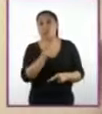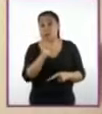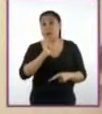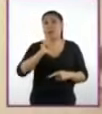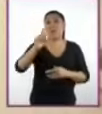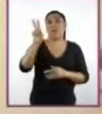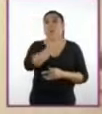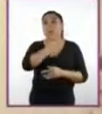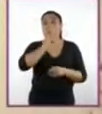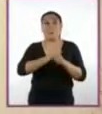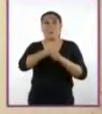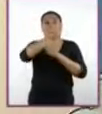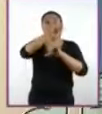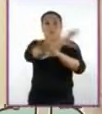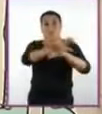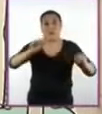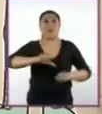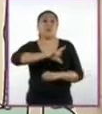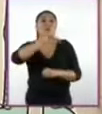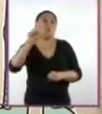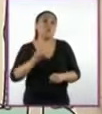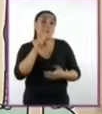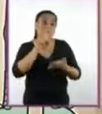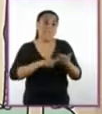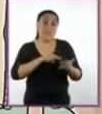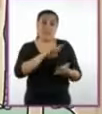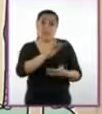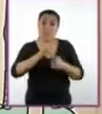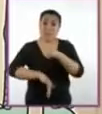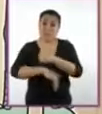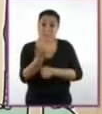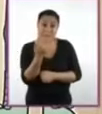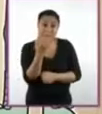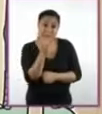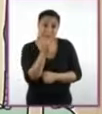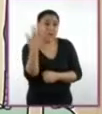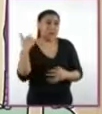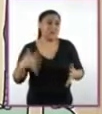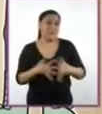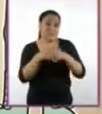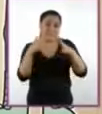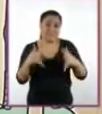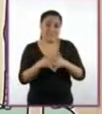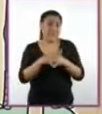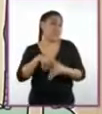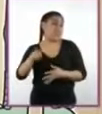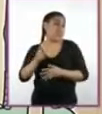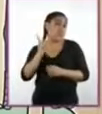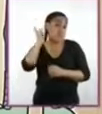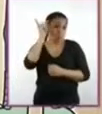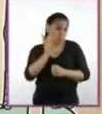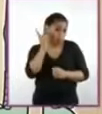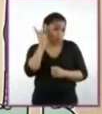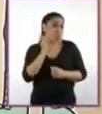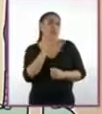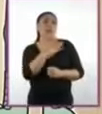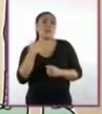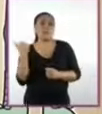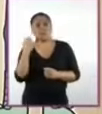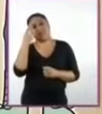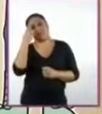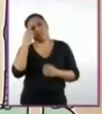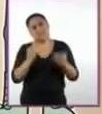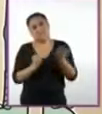emplearse al aire libre. En enero de 1915, durante la batalla de Bolimov, Polonia, los alemanes